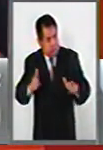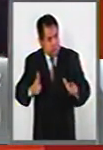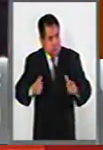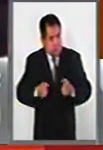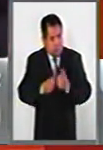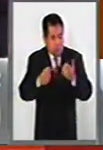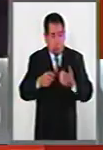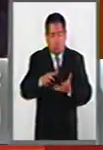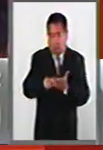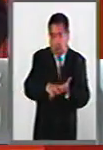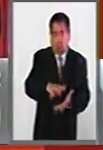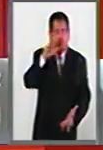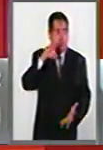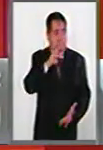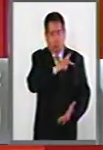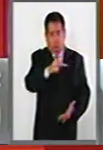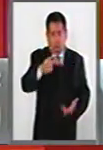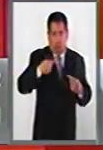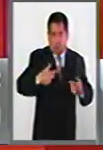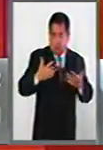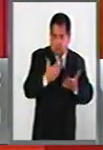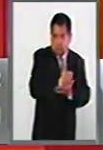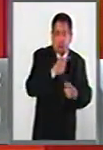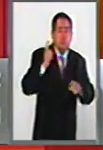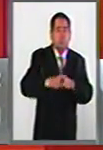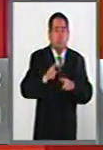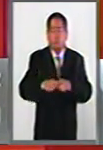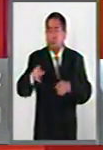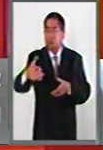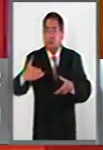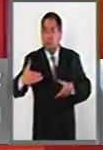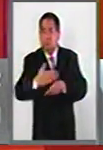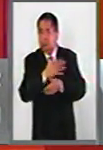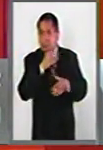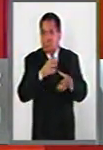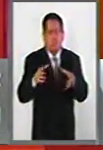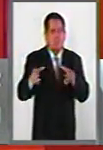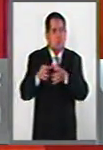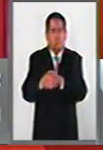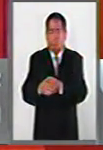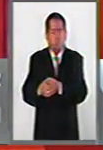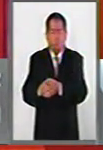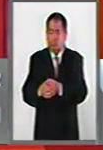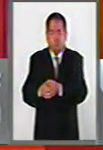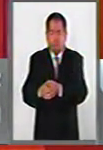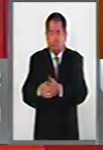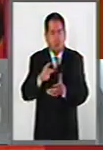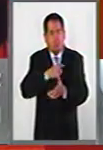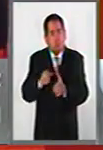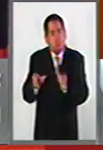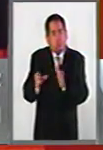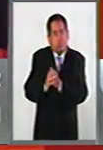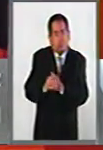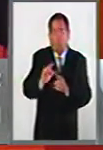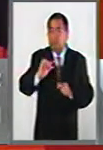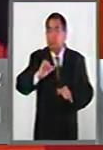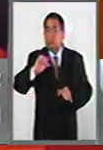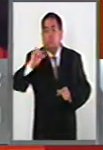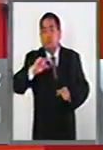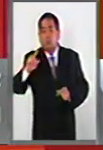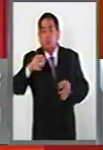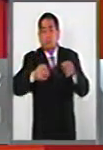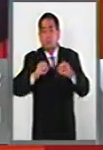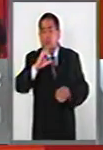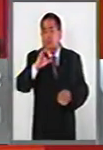y democracia, esas diligencias deben estar como competencia exclusiva de las autoridades